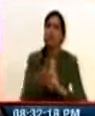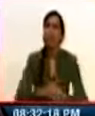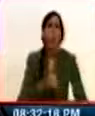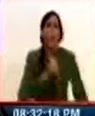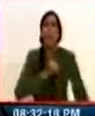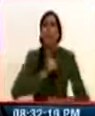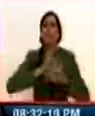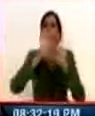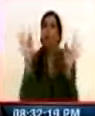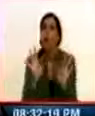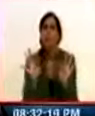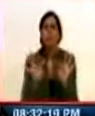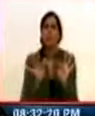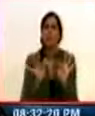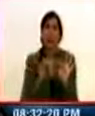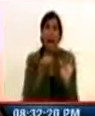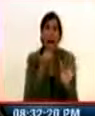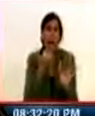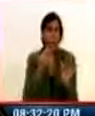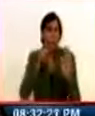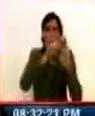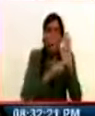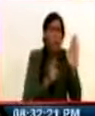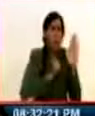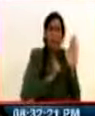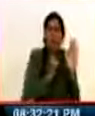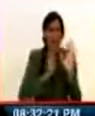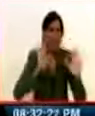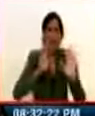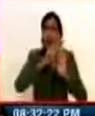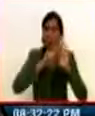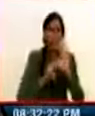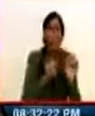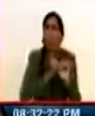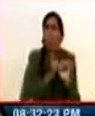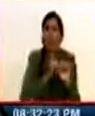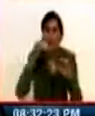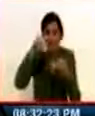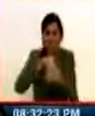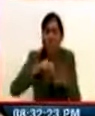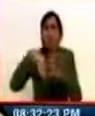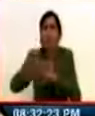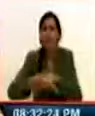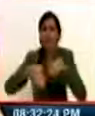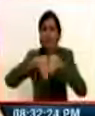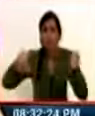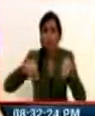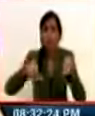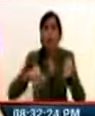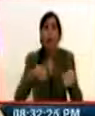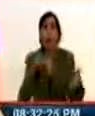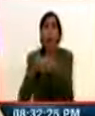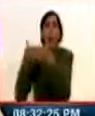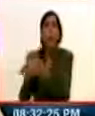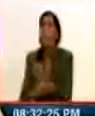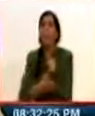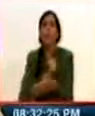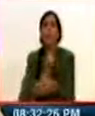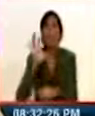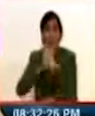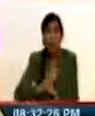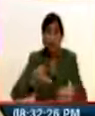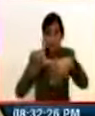cualquier forma de vestigio normativo, imperial, extraterritorial, unilateral, en contra de todos los pueblos de nuestro